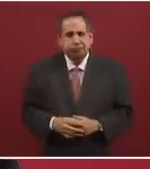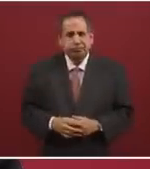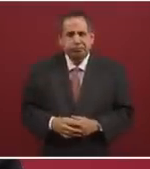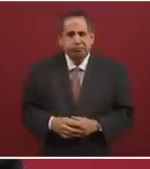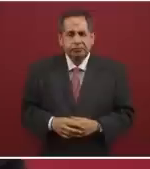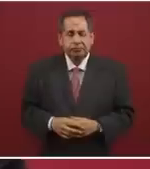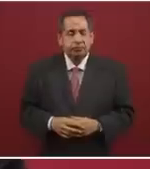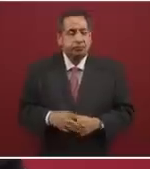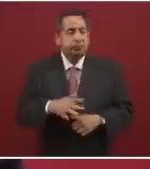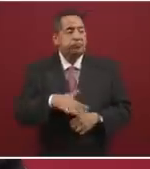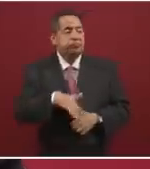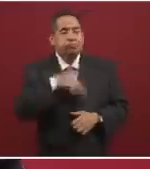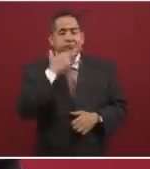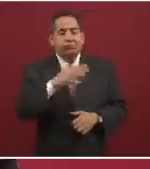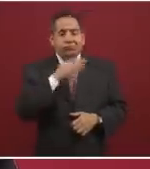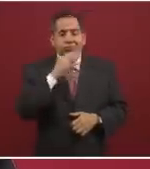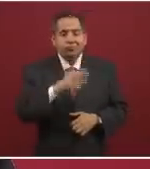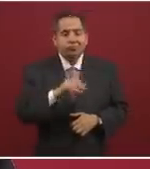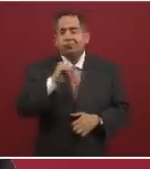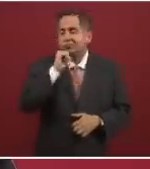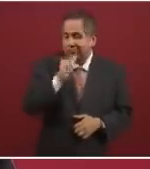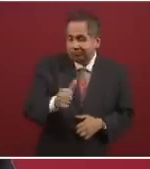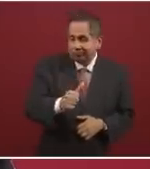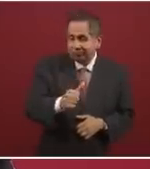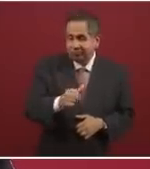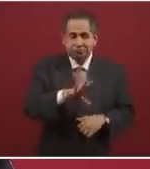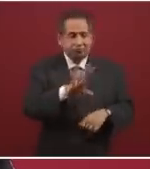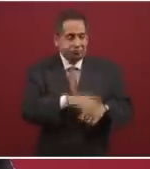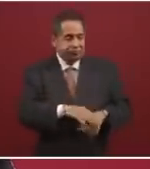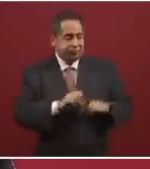porque no se permite la corrupción.